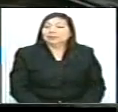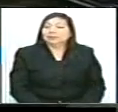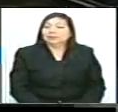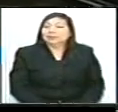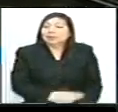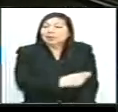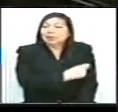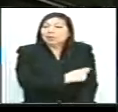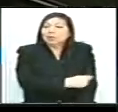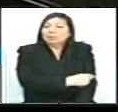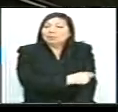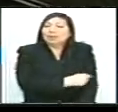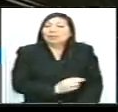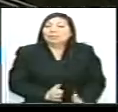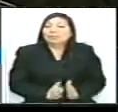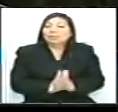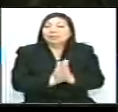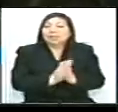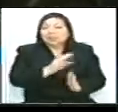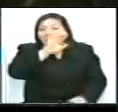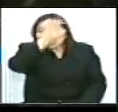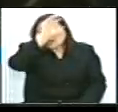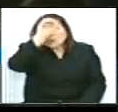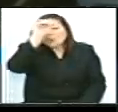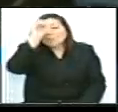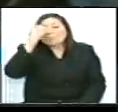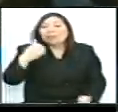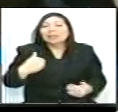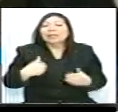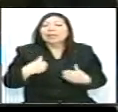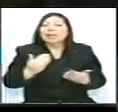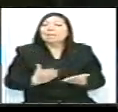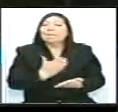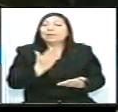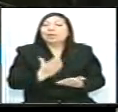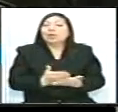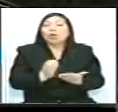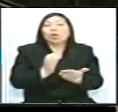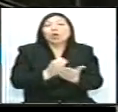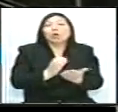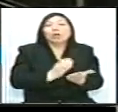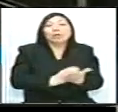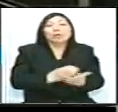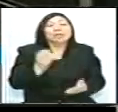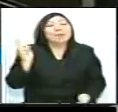el Hospital Santa Rosa, tenemos problemas con la contratación de